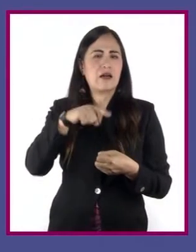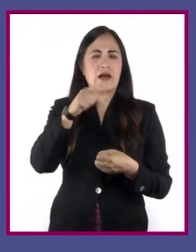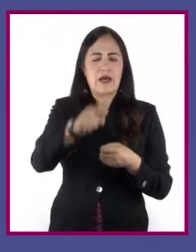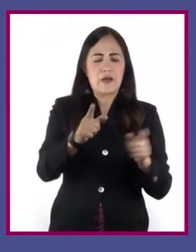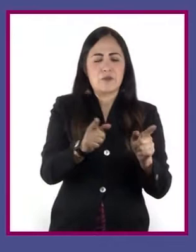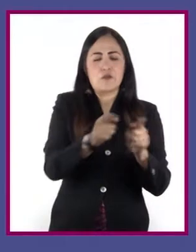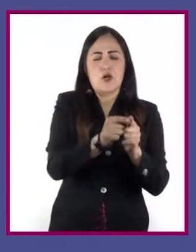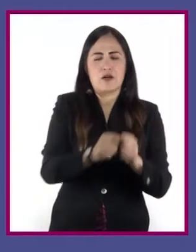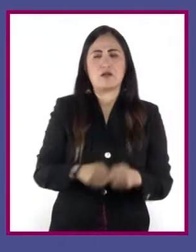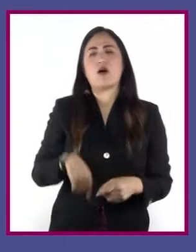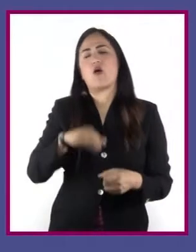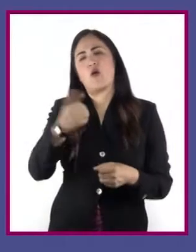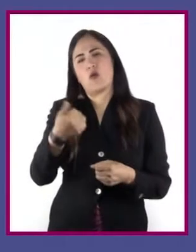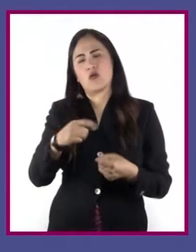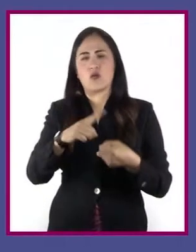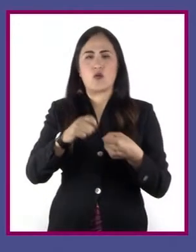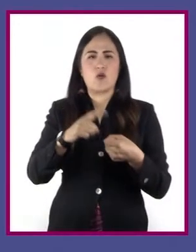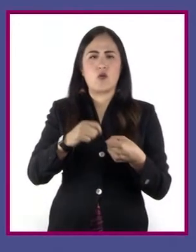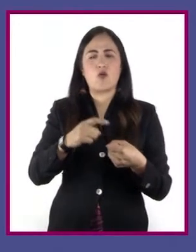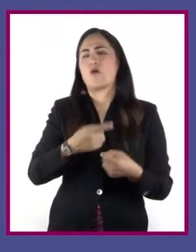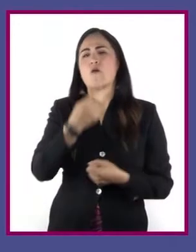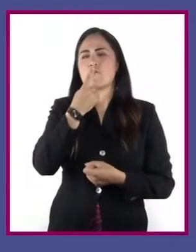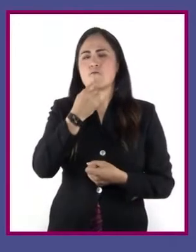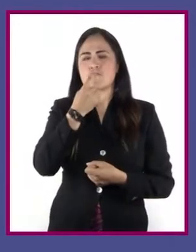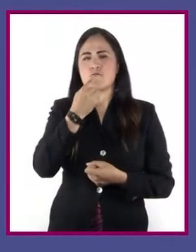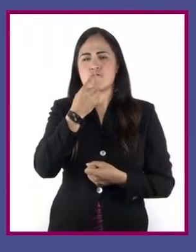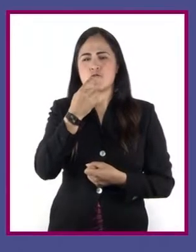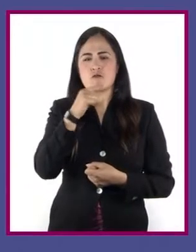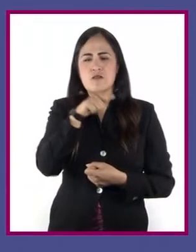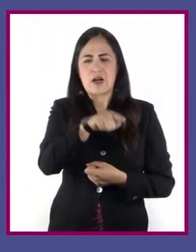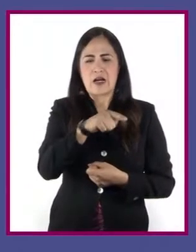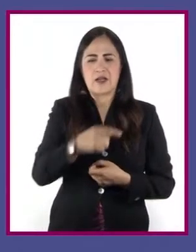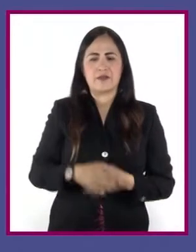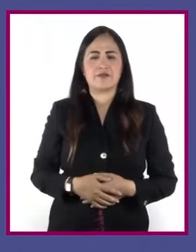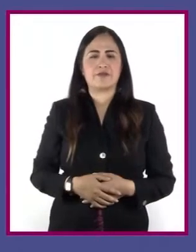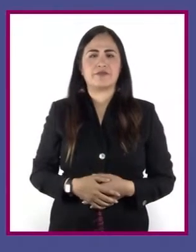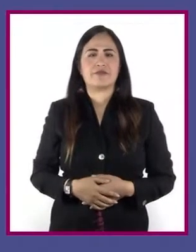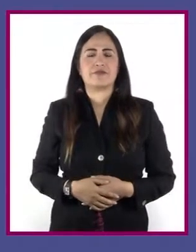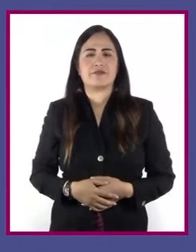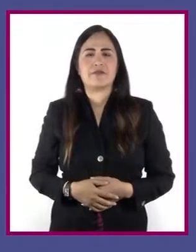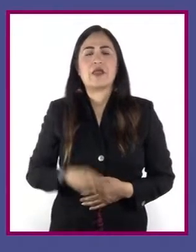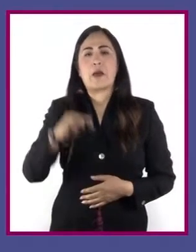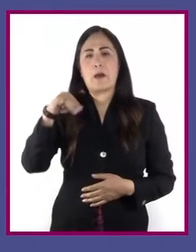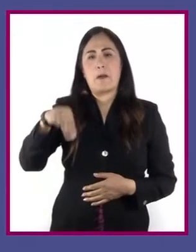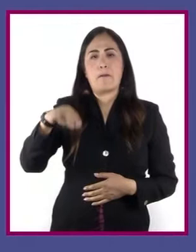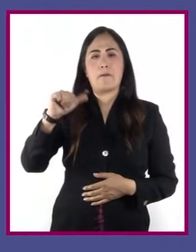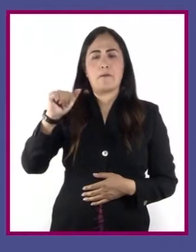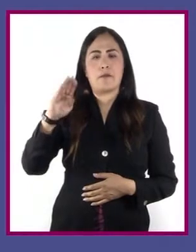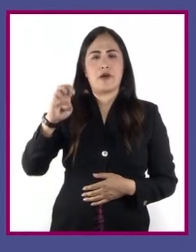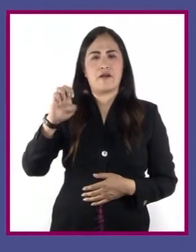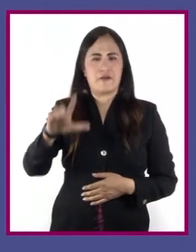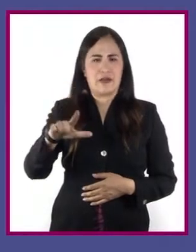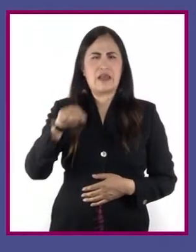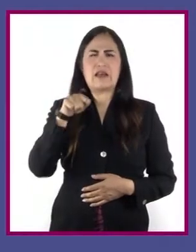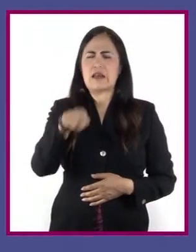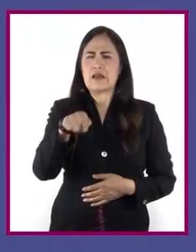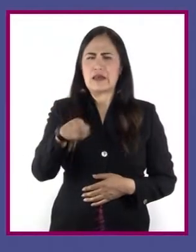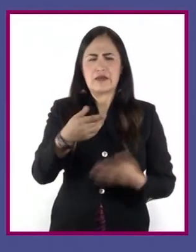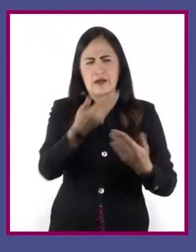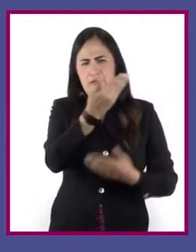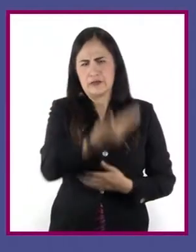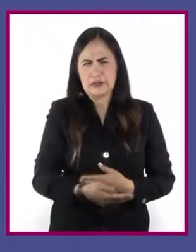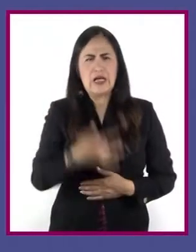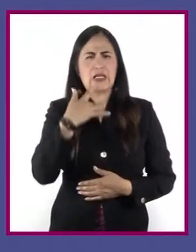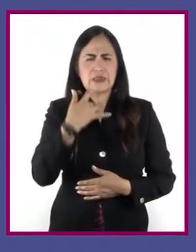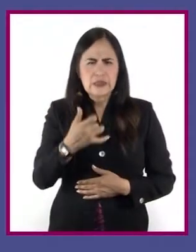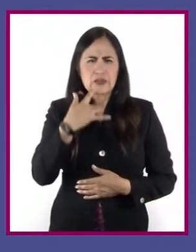en rojo que muestra un gesto de Mabel. Leamos juntos. Para finalizar, Mabel, quien ha hecho un gran